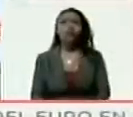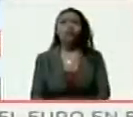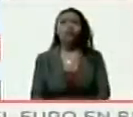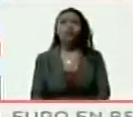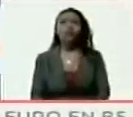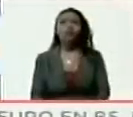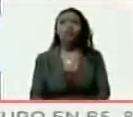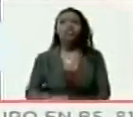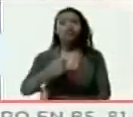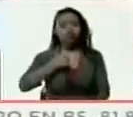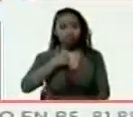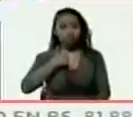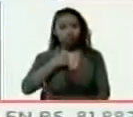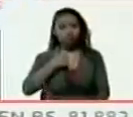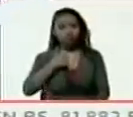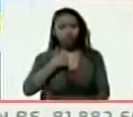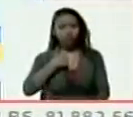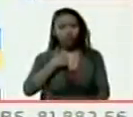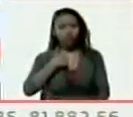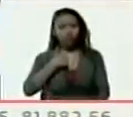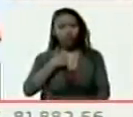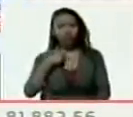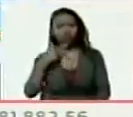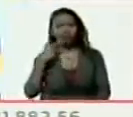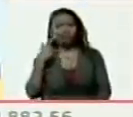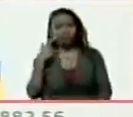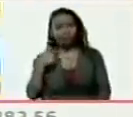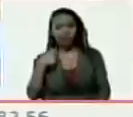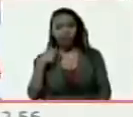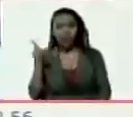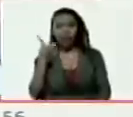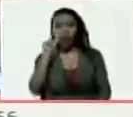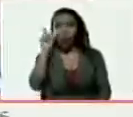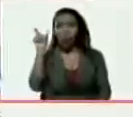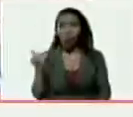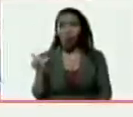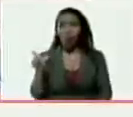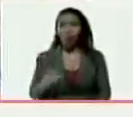Yo reto a que Associated Press, Joshua,